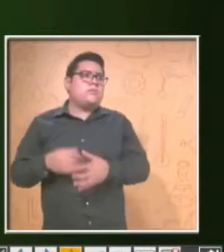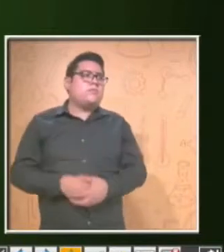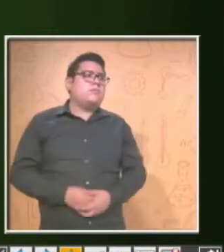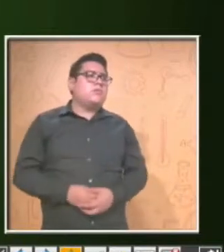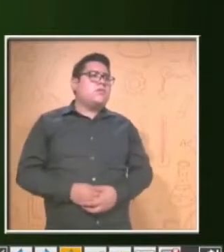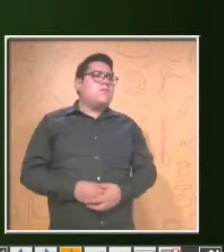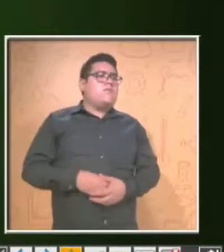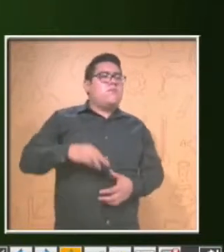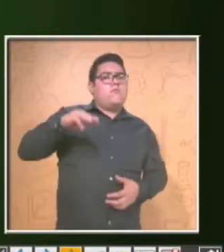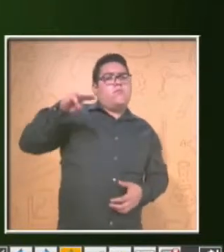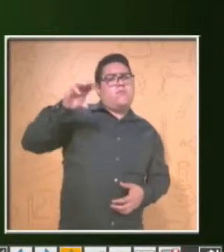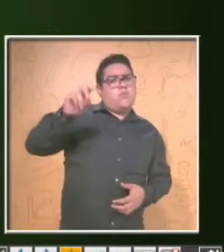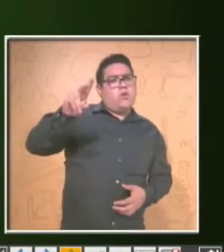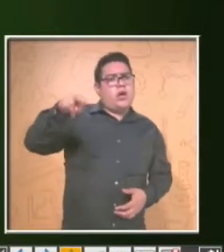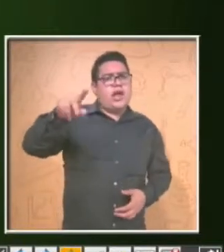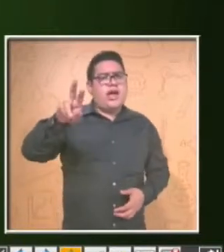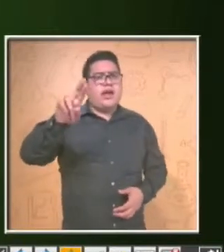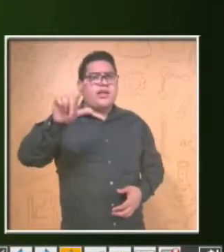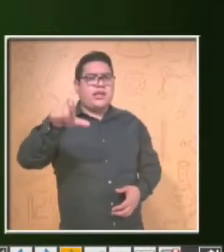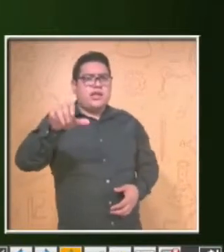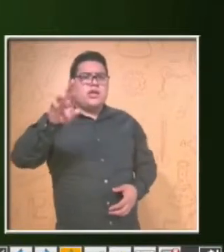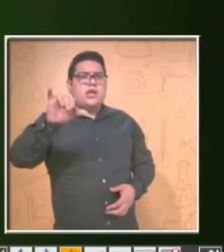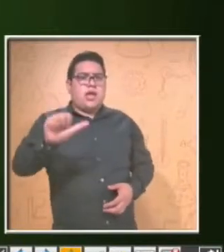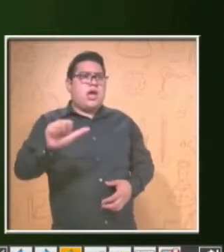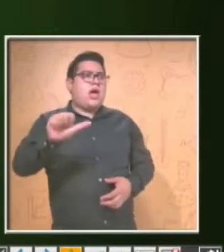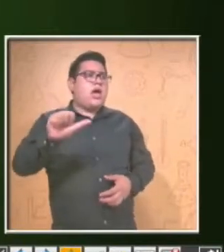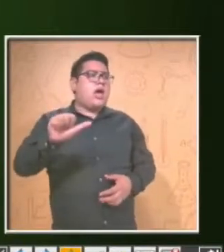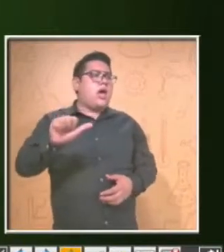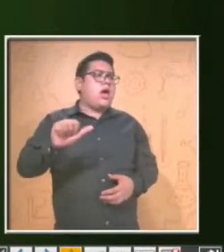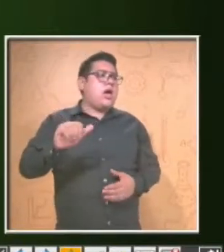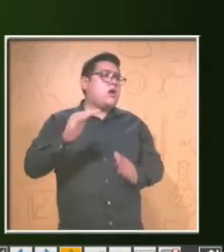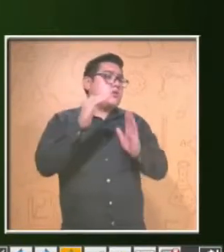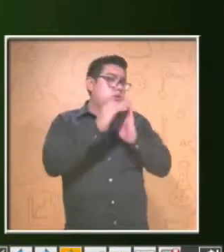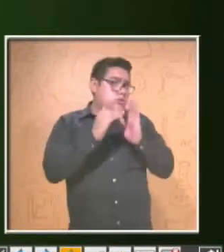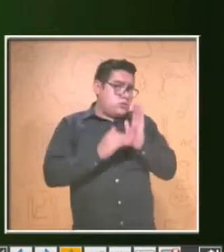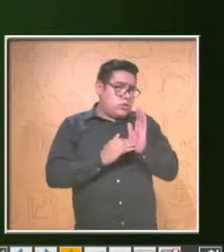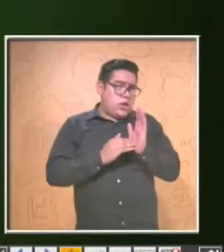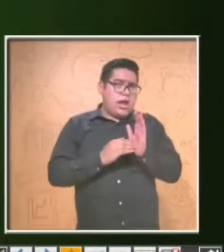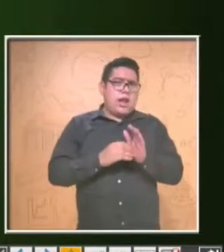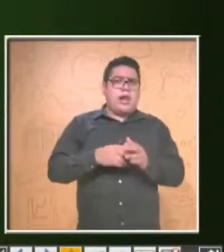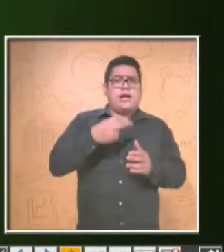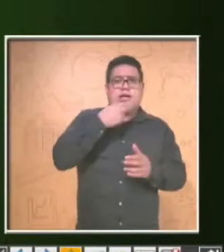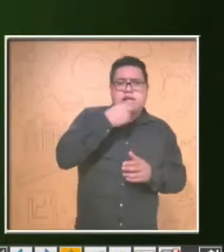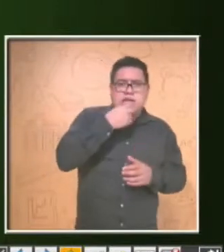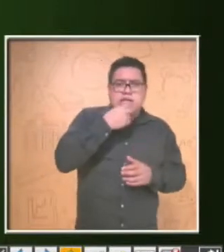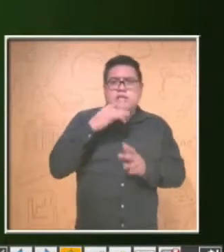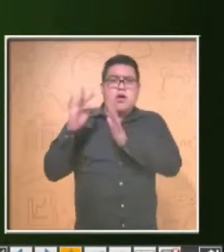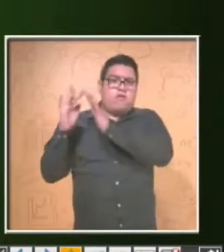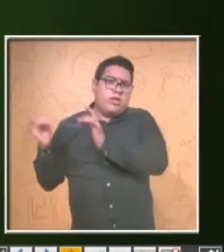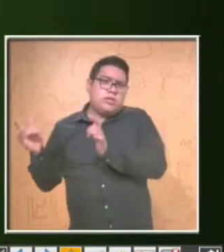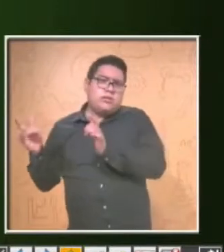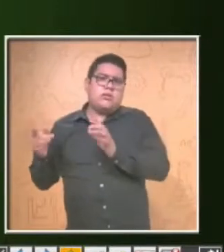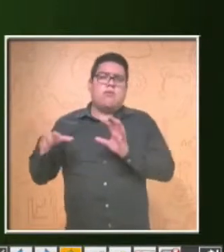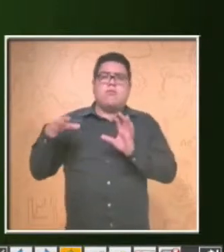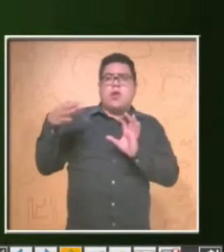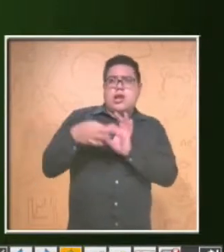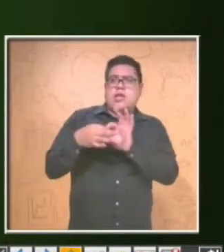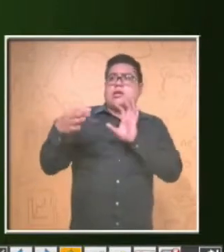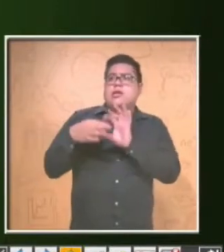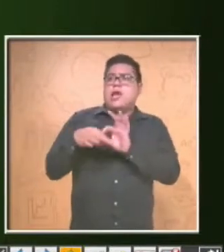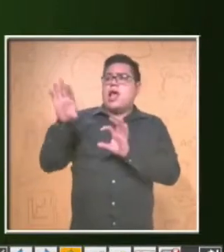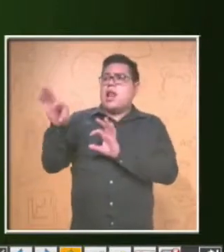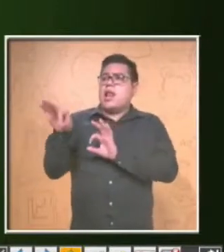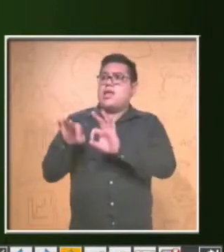inglesa? Es decir, aquí el reactivo te implica un grado mayor de complejidad. Y así vas a encontrar en